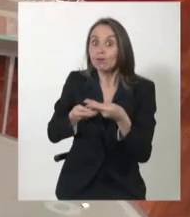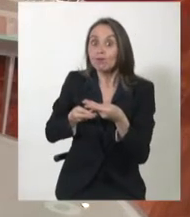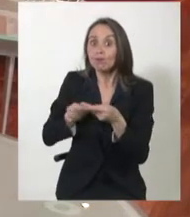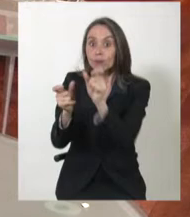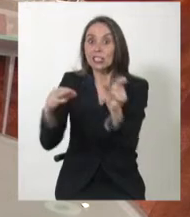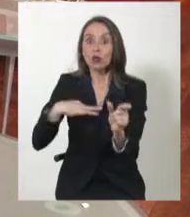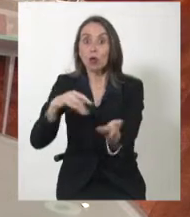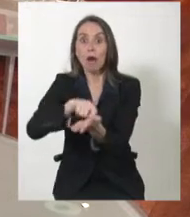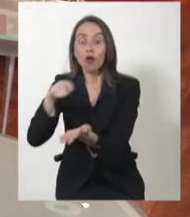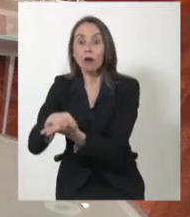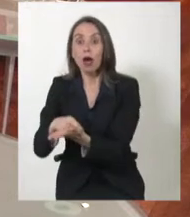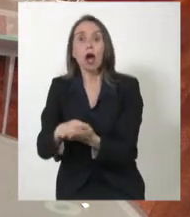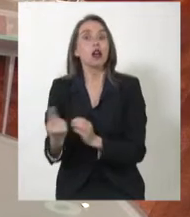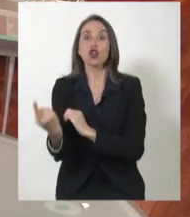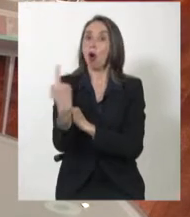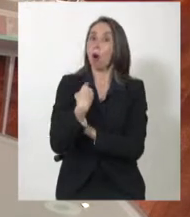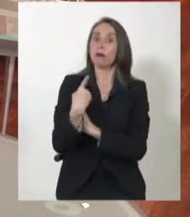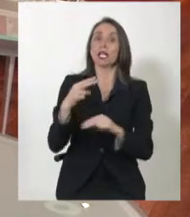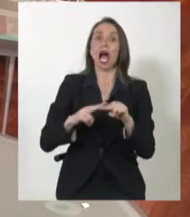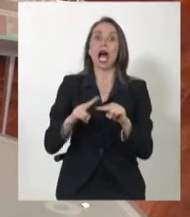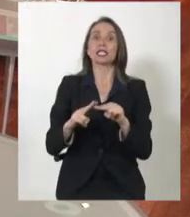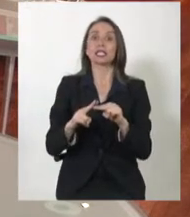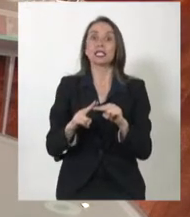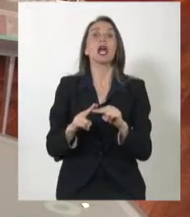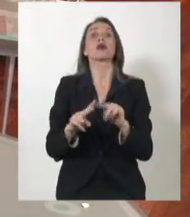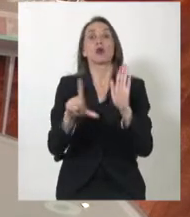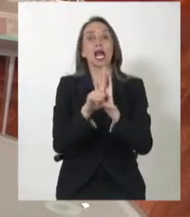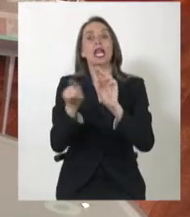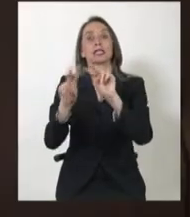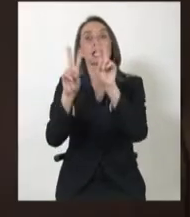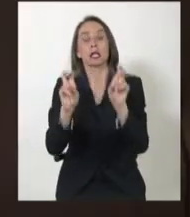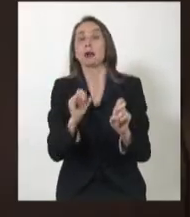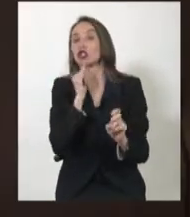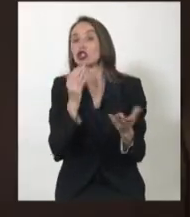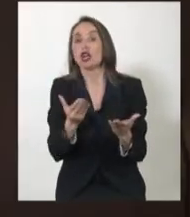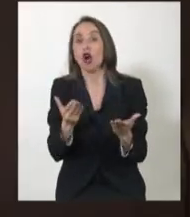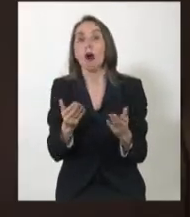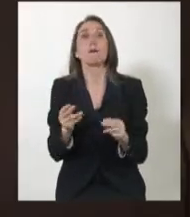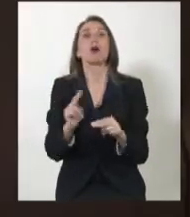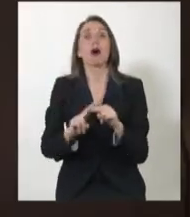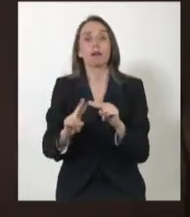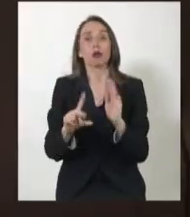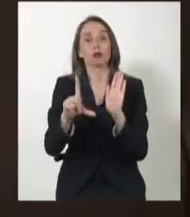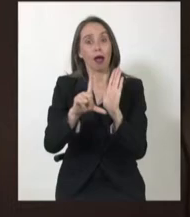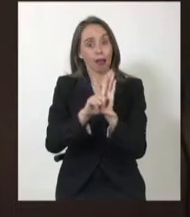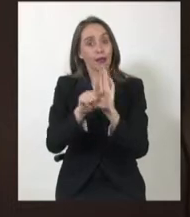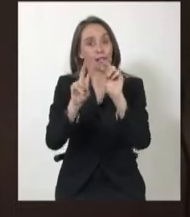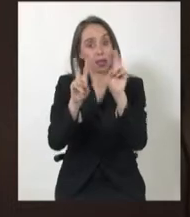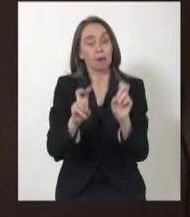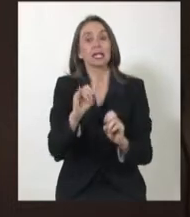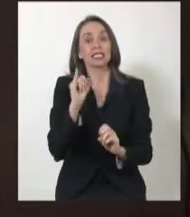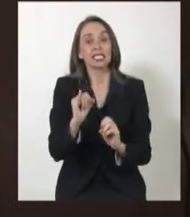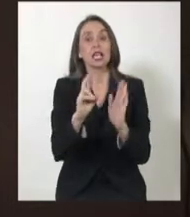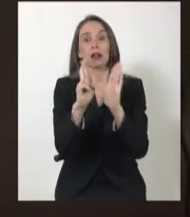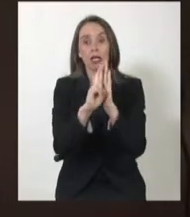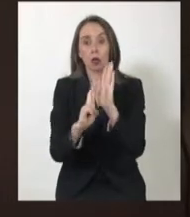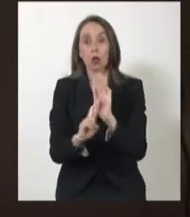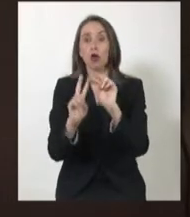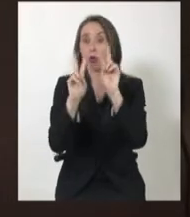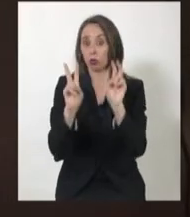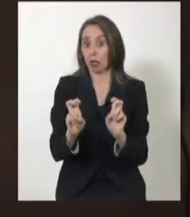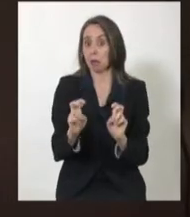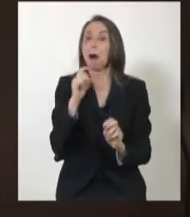a legislar sobre esa determinada materia. No se sabe cómo va a legislar, no se le puede obligar a legislar de una determinada materia, pero sí a que regule una materia. Por